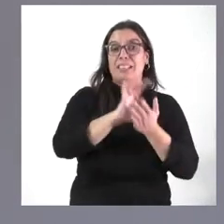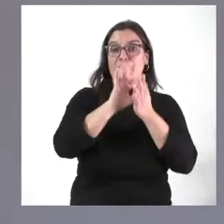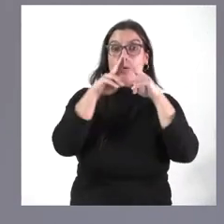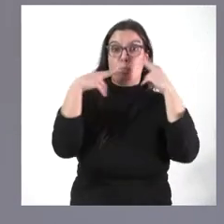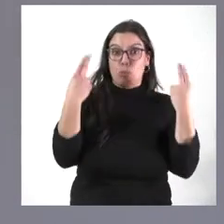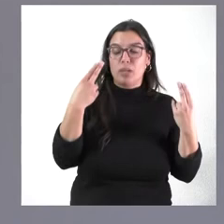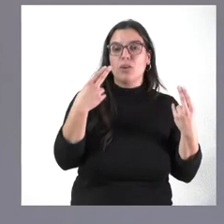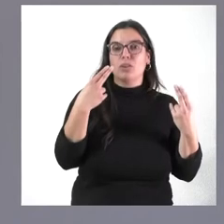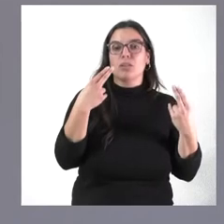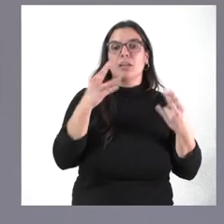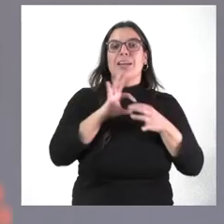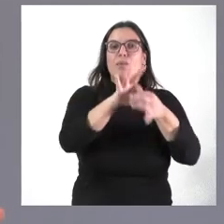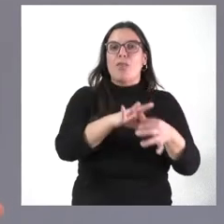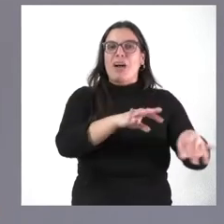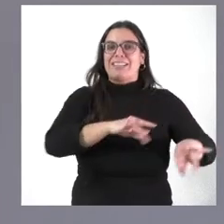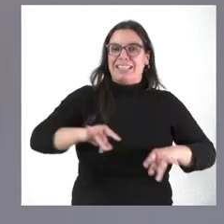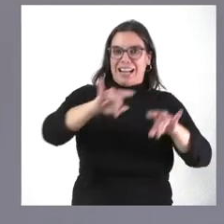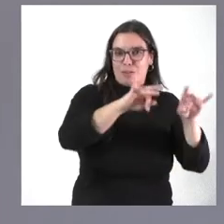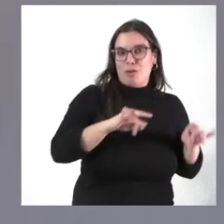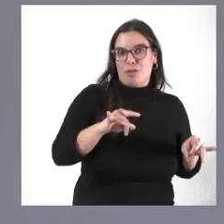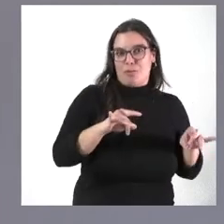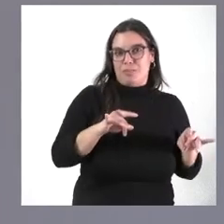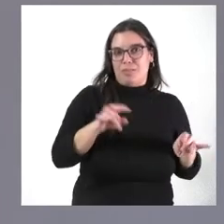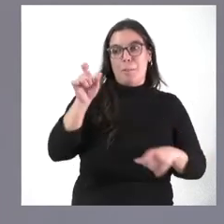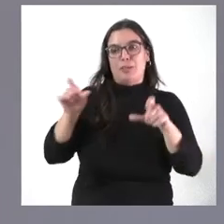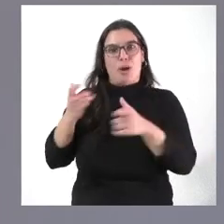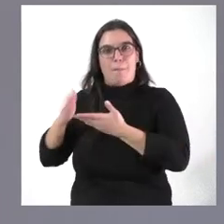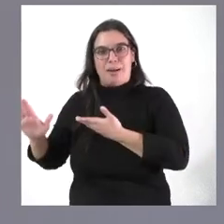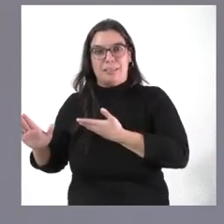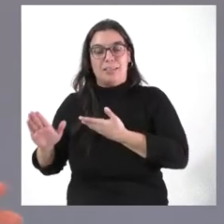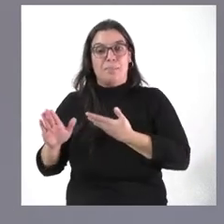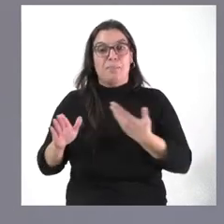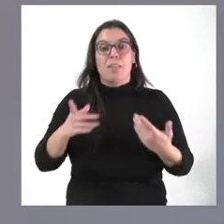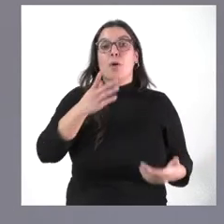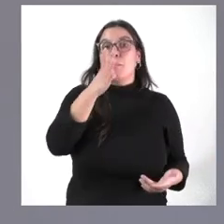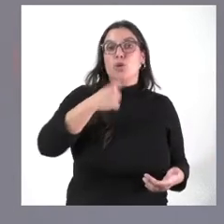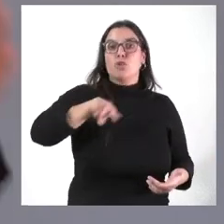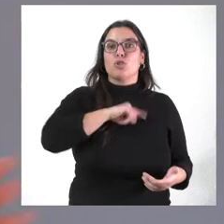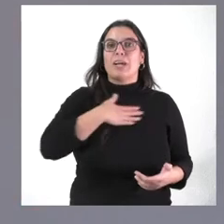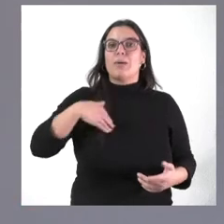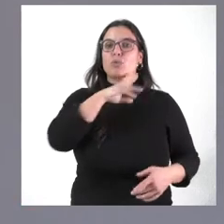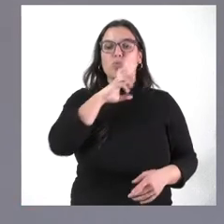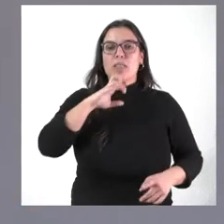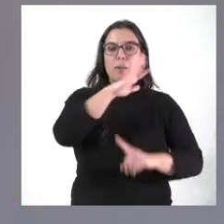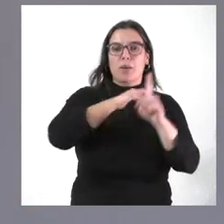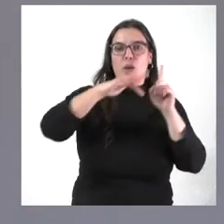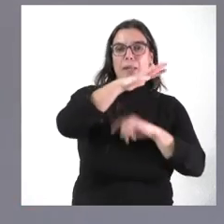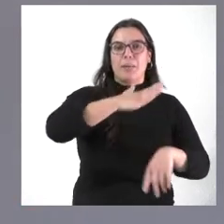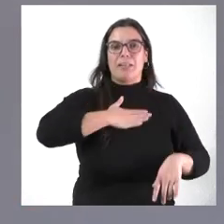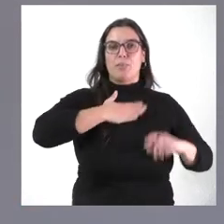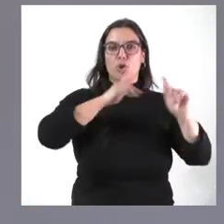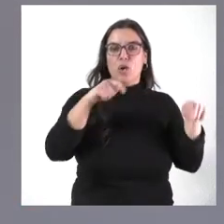vinculados al territorio no tanto a las personas cuando estamos garantizando la protección del medio ambiente la protección del patrimonio natural